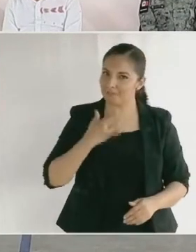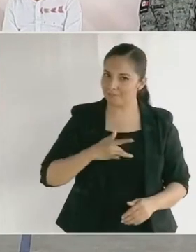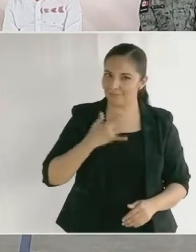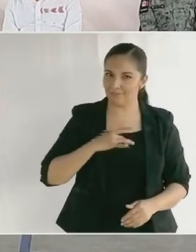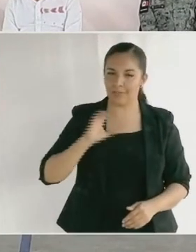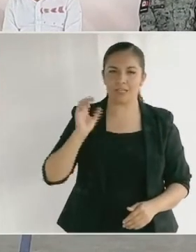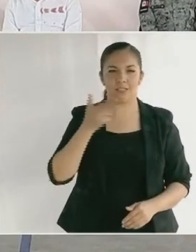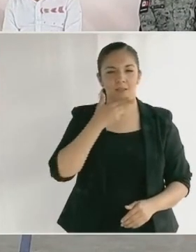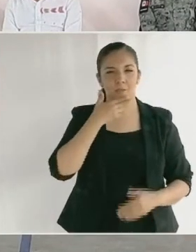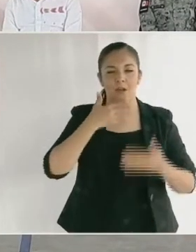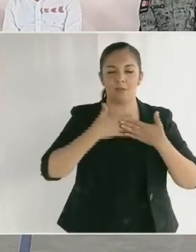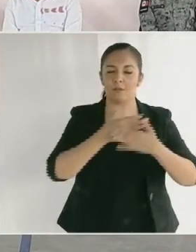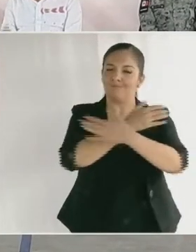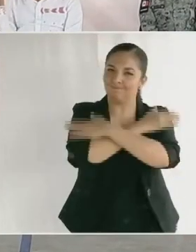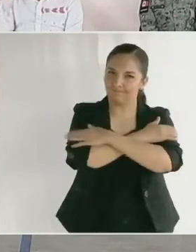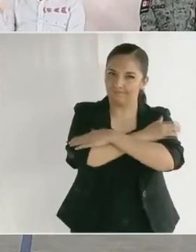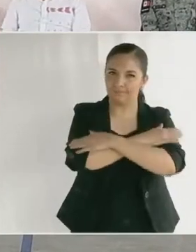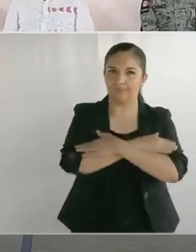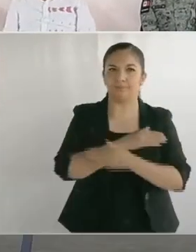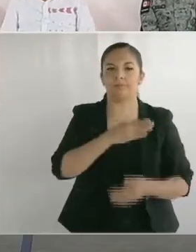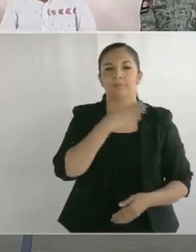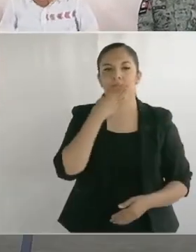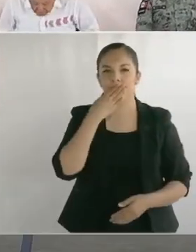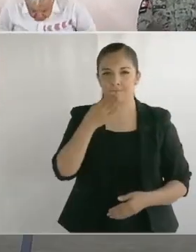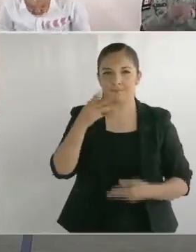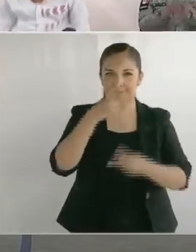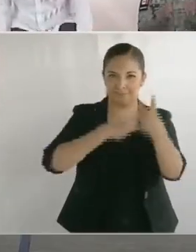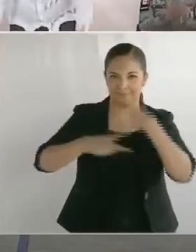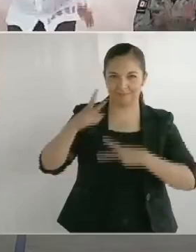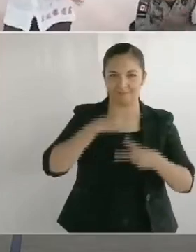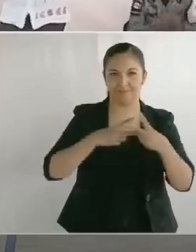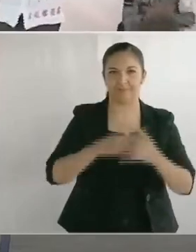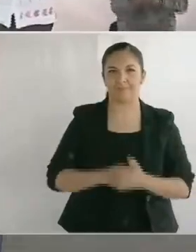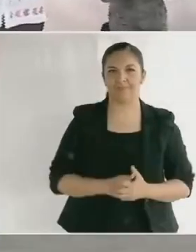los brazos abiertos. Bienvenido.